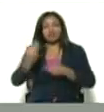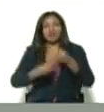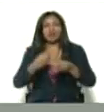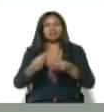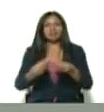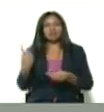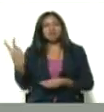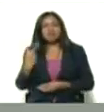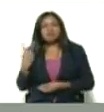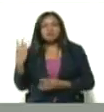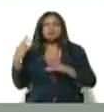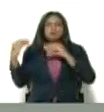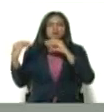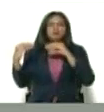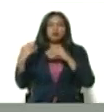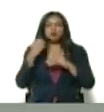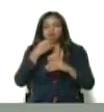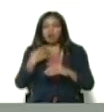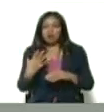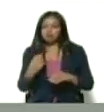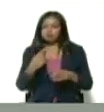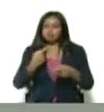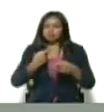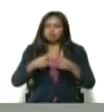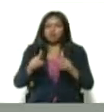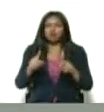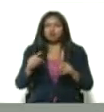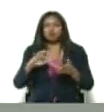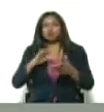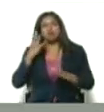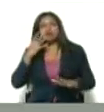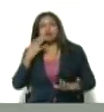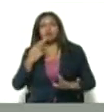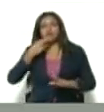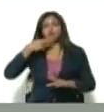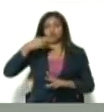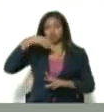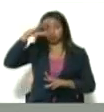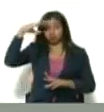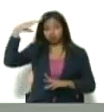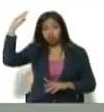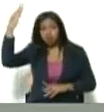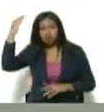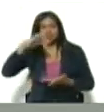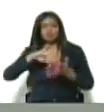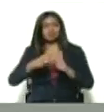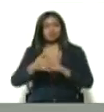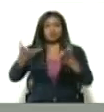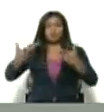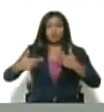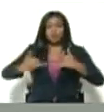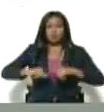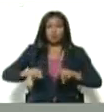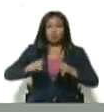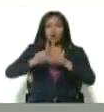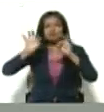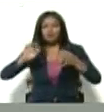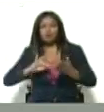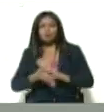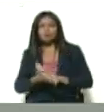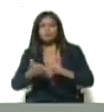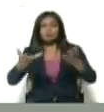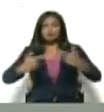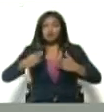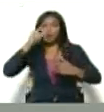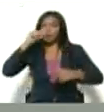él y yo, le decía, bueno, pero es que nuestro padre, el Creador, Dios mandó a su Hijo, y mandó, fue un